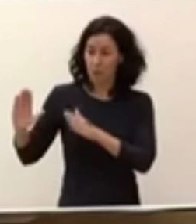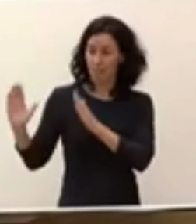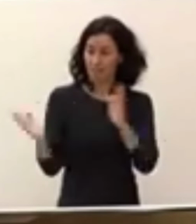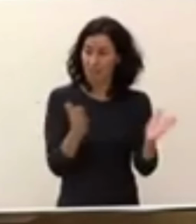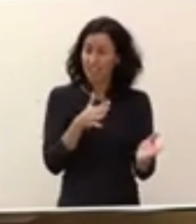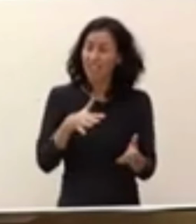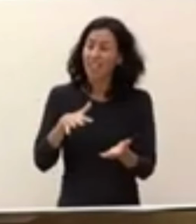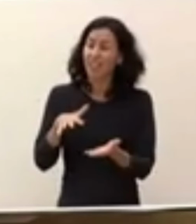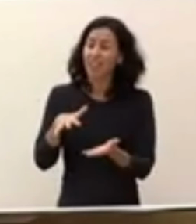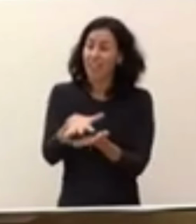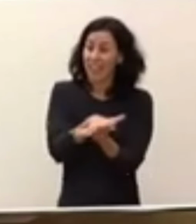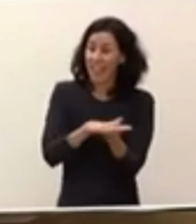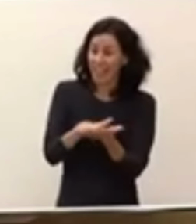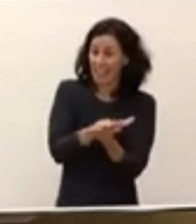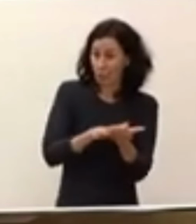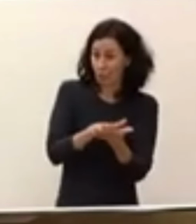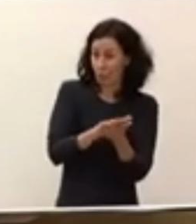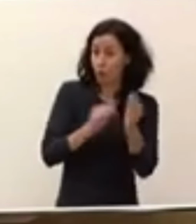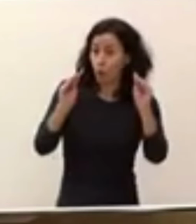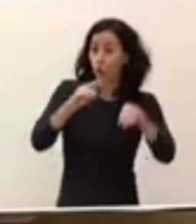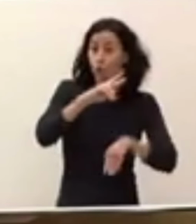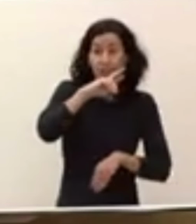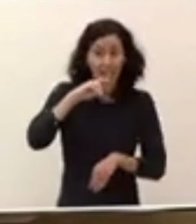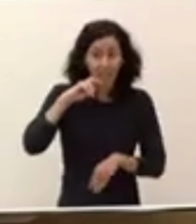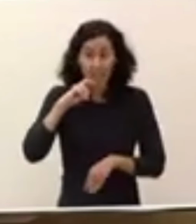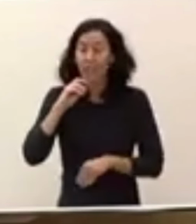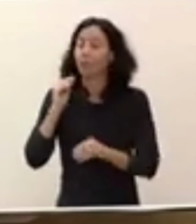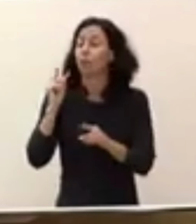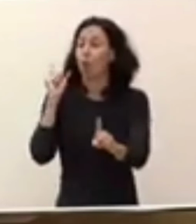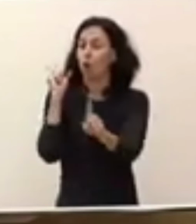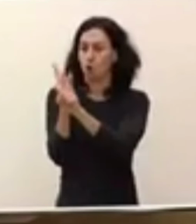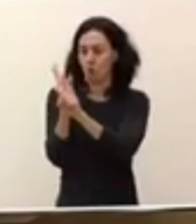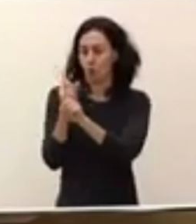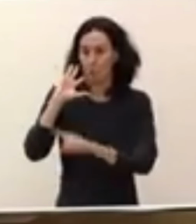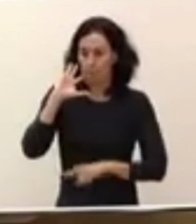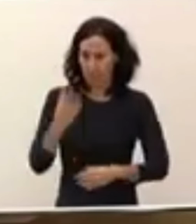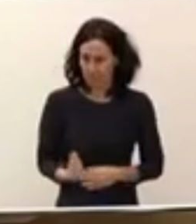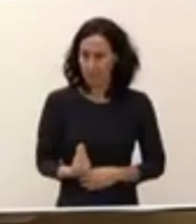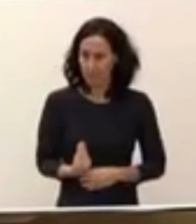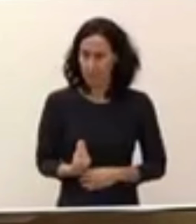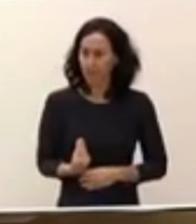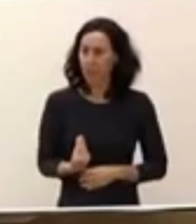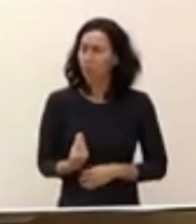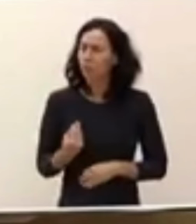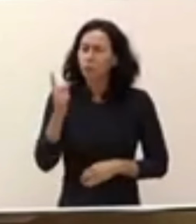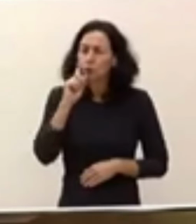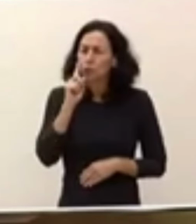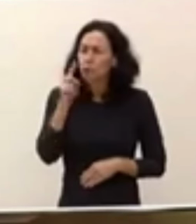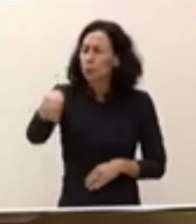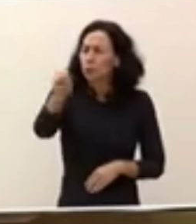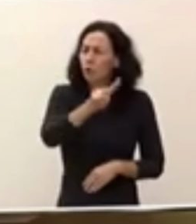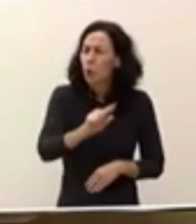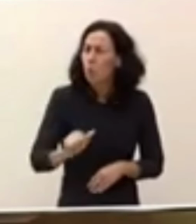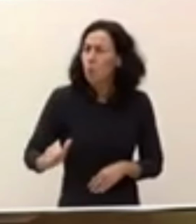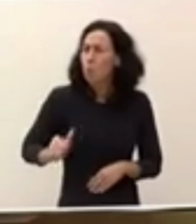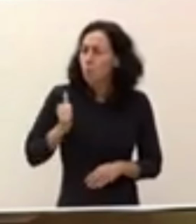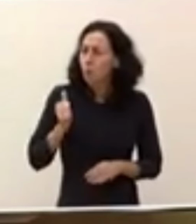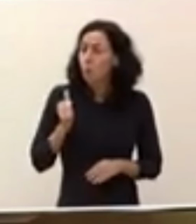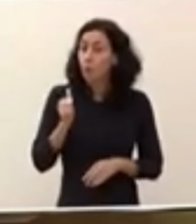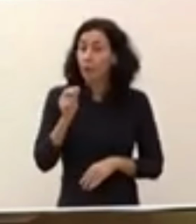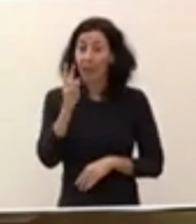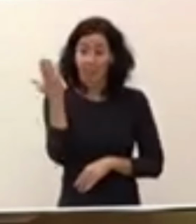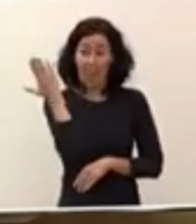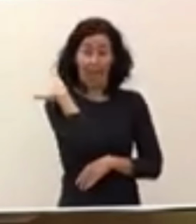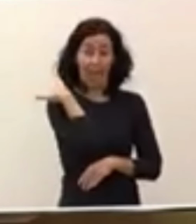contra el pueblo de Palestina. No sé si tuvo, presidente, la oportunidad de ver en el día de ayer un vídeo que publicó el medio de comunicación